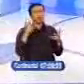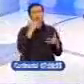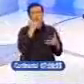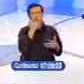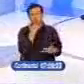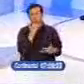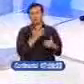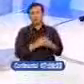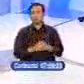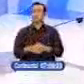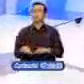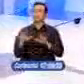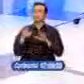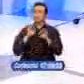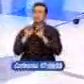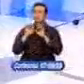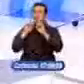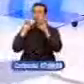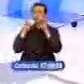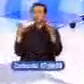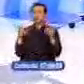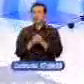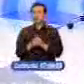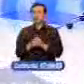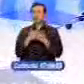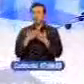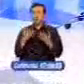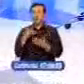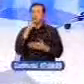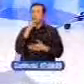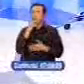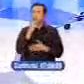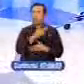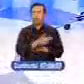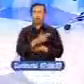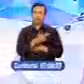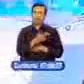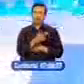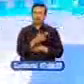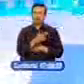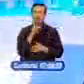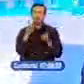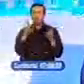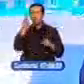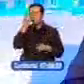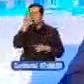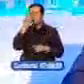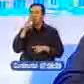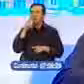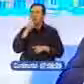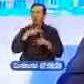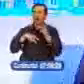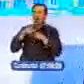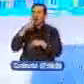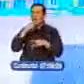irregularidades. Es que, Carlos, hay que decir sobre ese tema, eso es absolutamente falso. Aquí se ha querido establecer mitos, precisamente para a